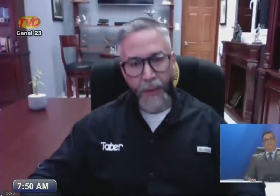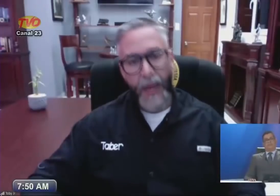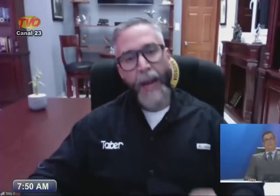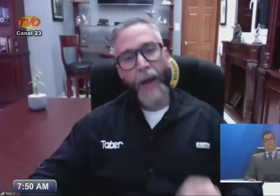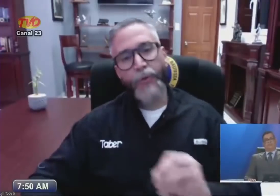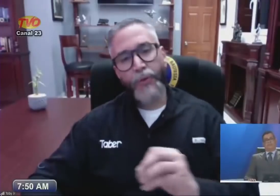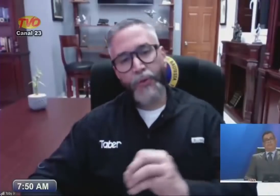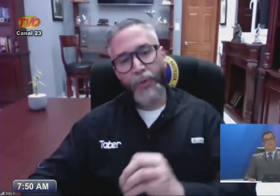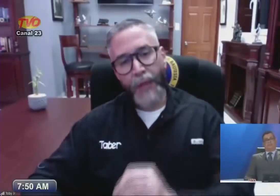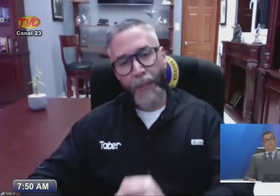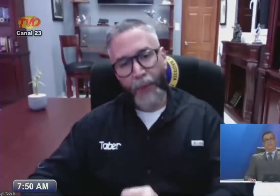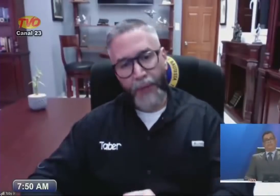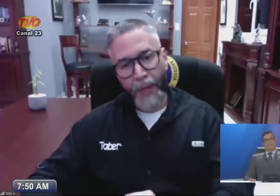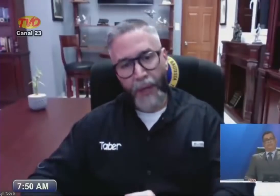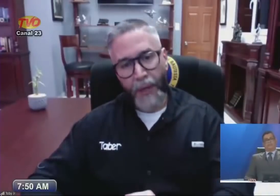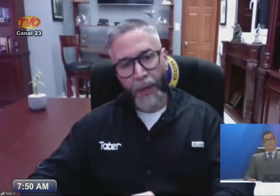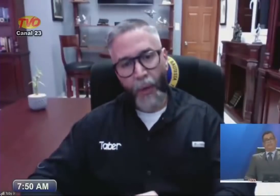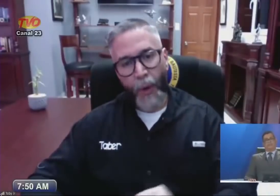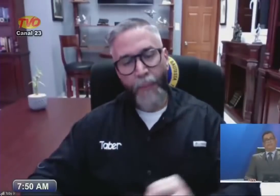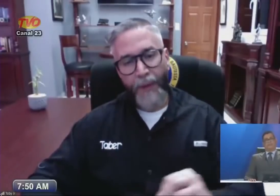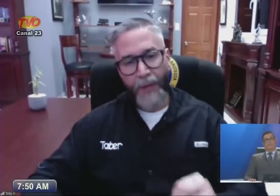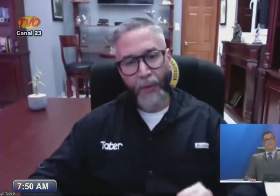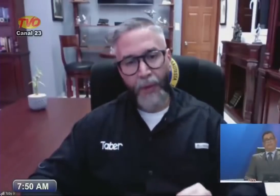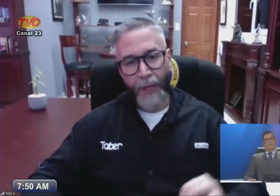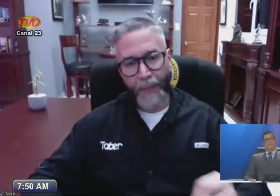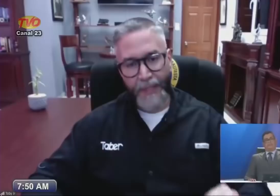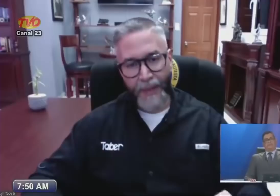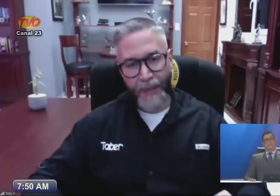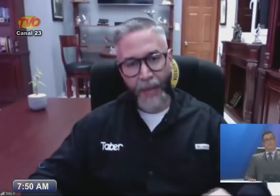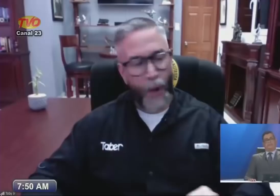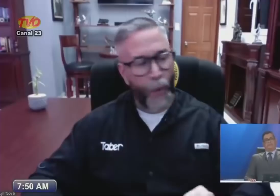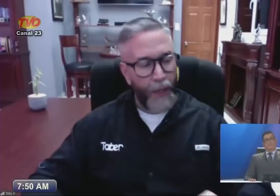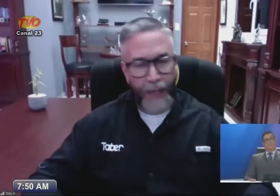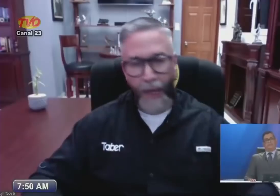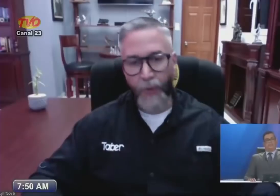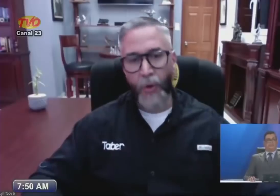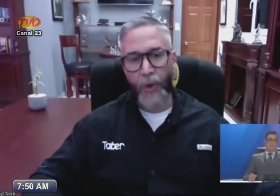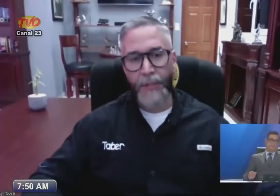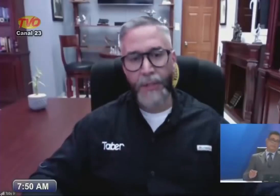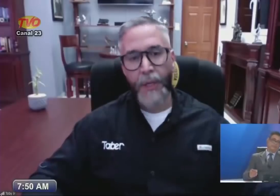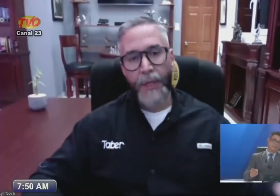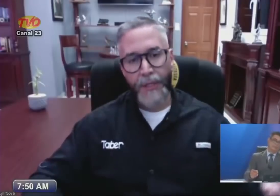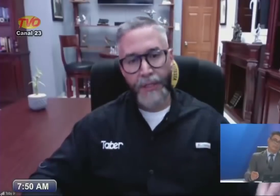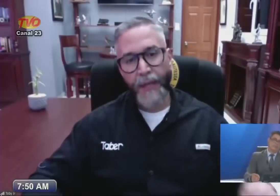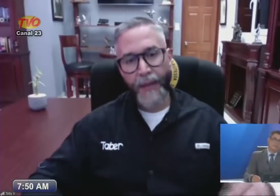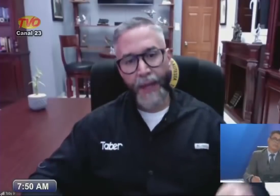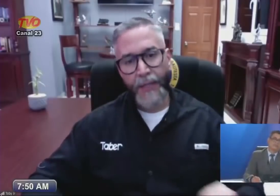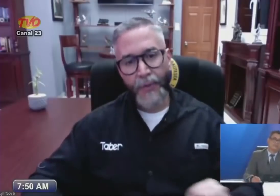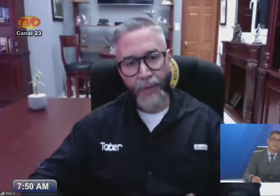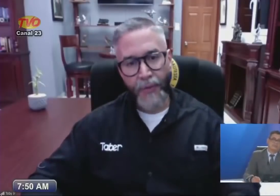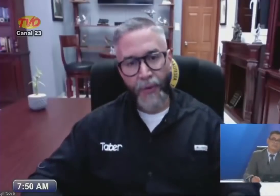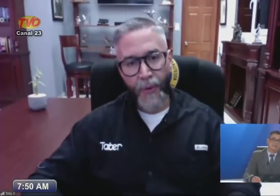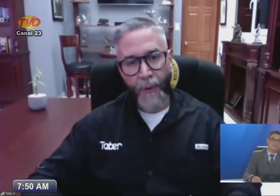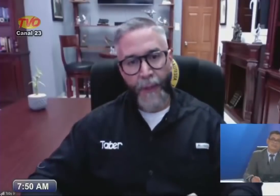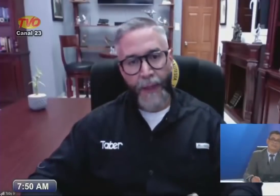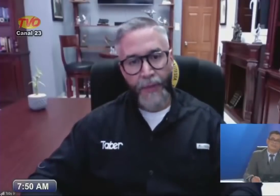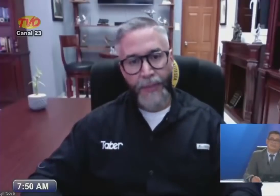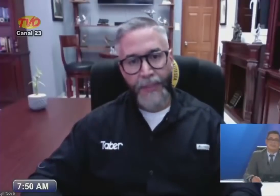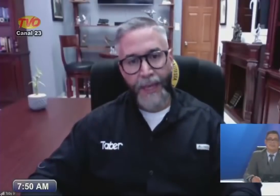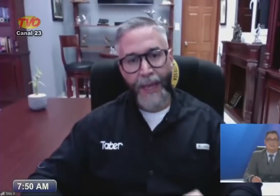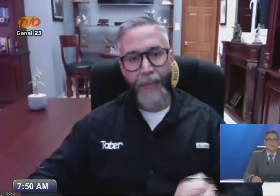a la constitución de la política o al partido que representen en cualquiera los colores izquierda a derecha centro